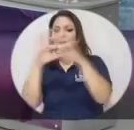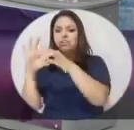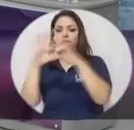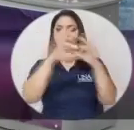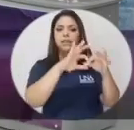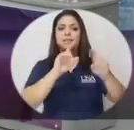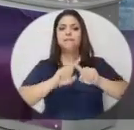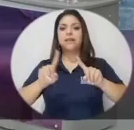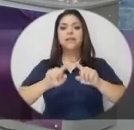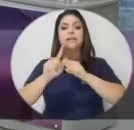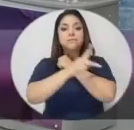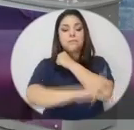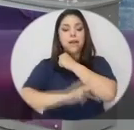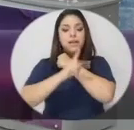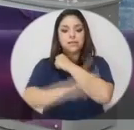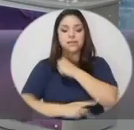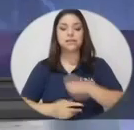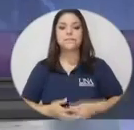o con países.